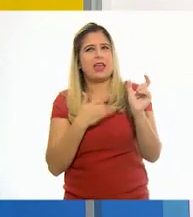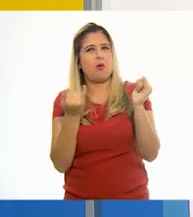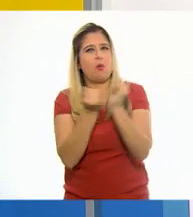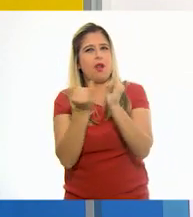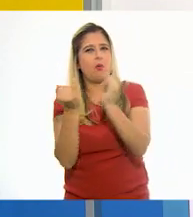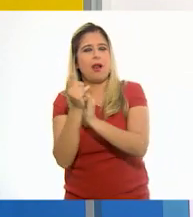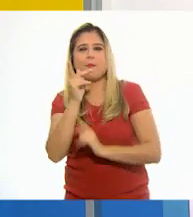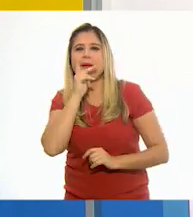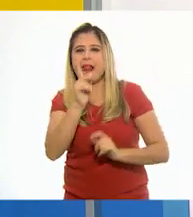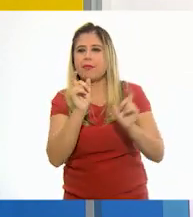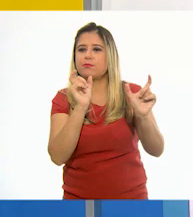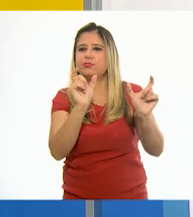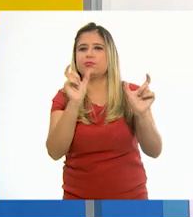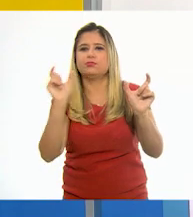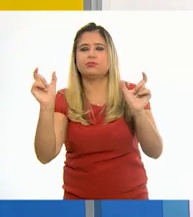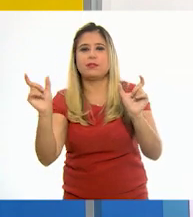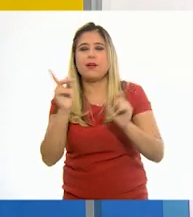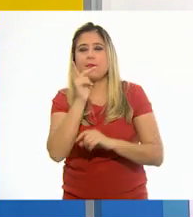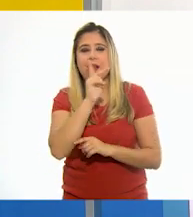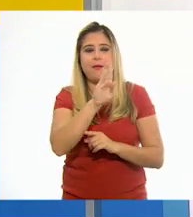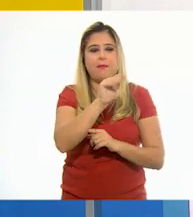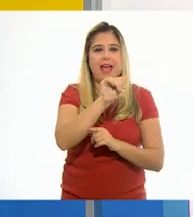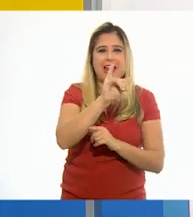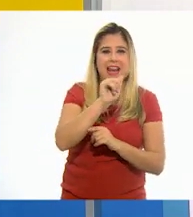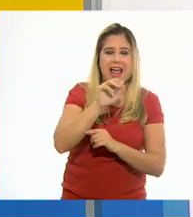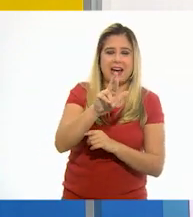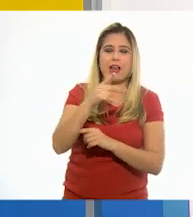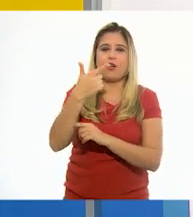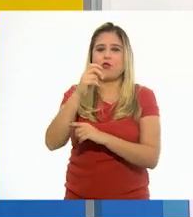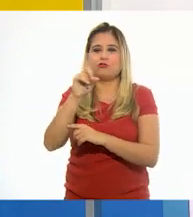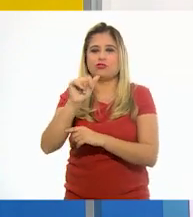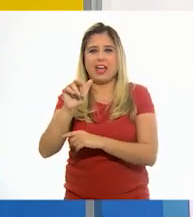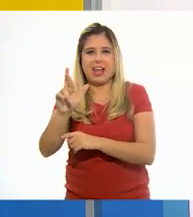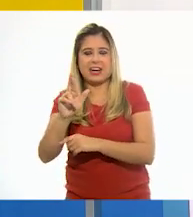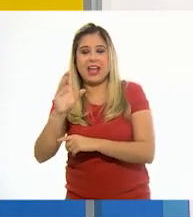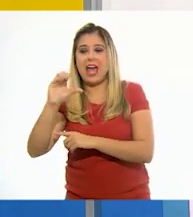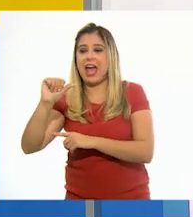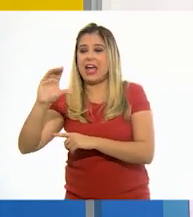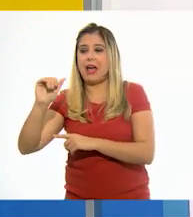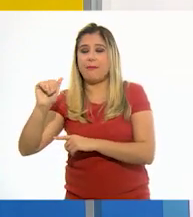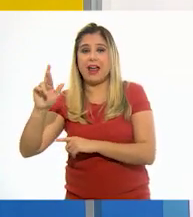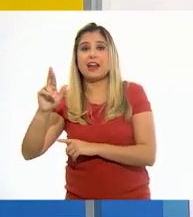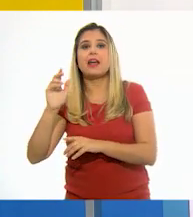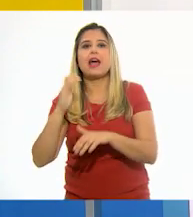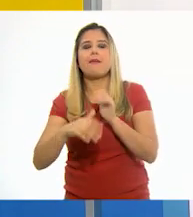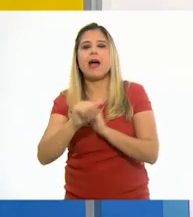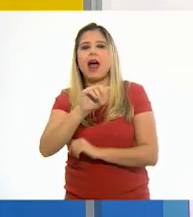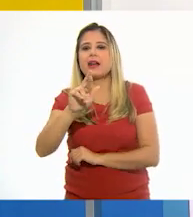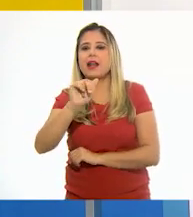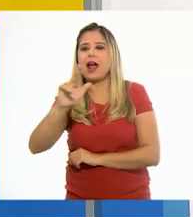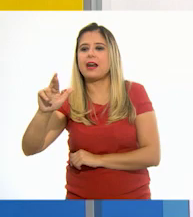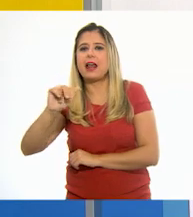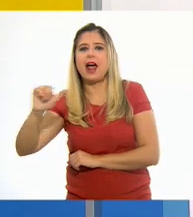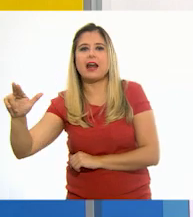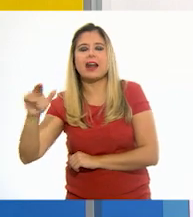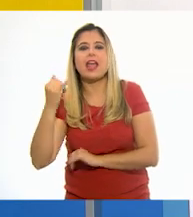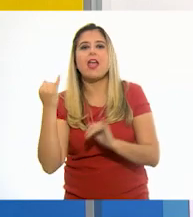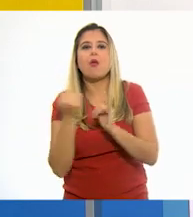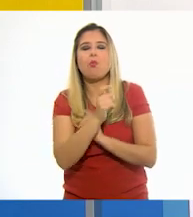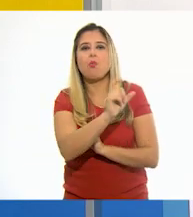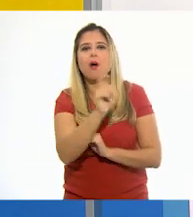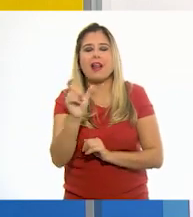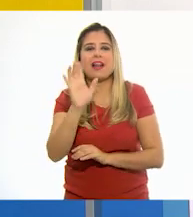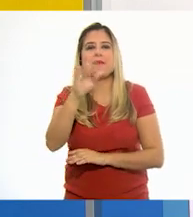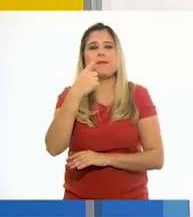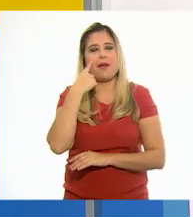y, como dices, las palabras bailar, gozar y acabar terminan igual y su sonido es ar. Y vamos a ver